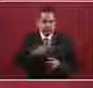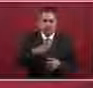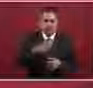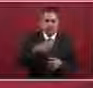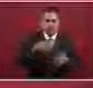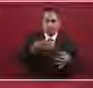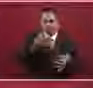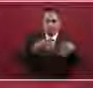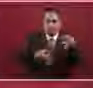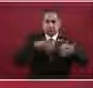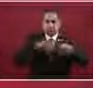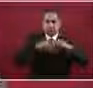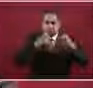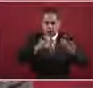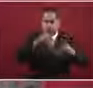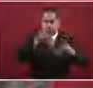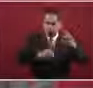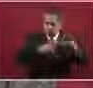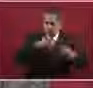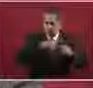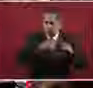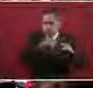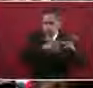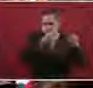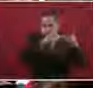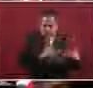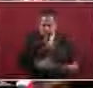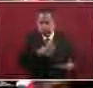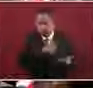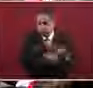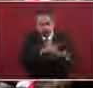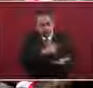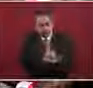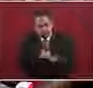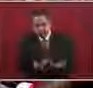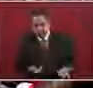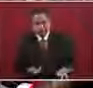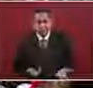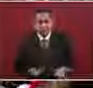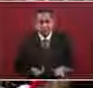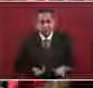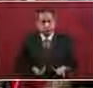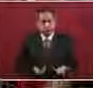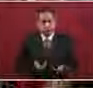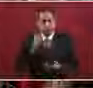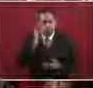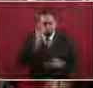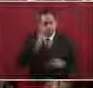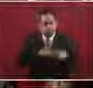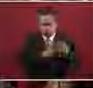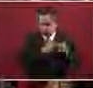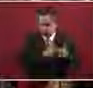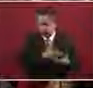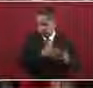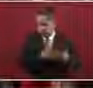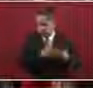Judicial, como yo espero que lo sigan haciendo.